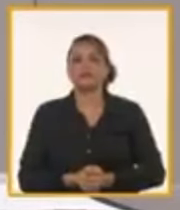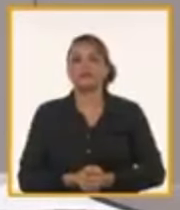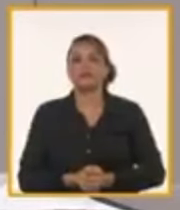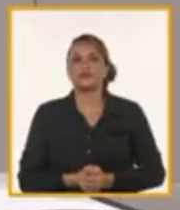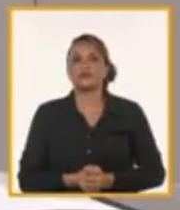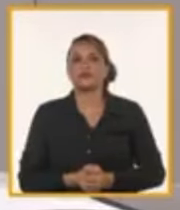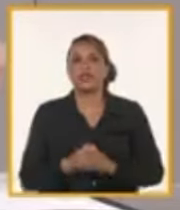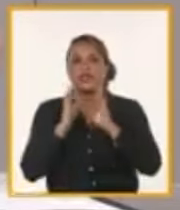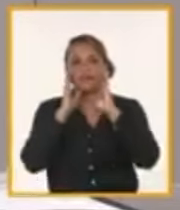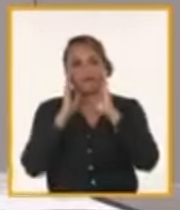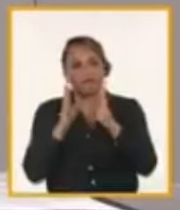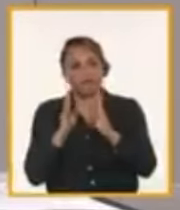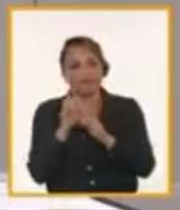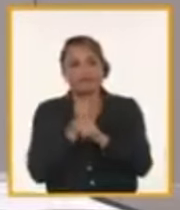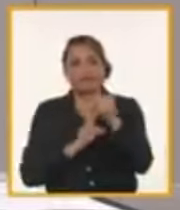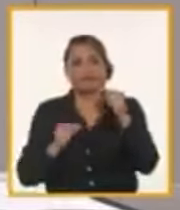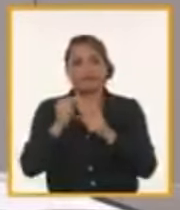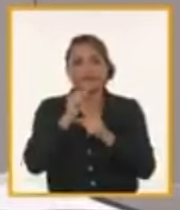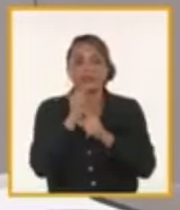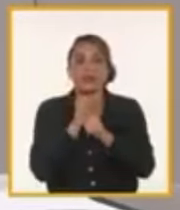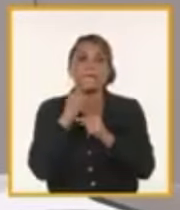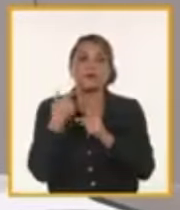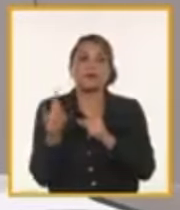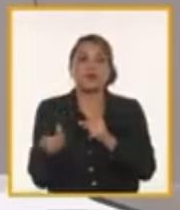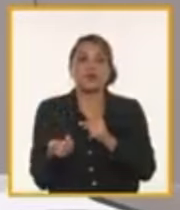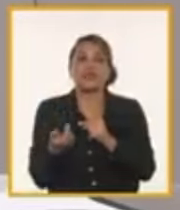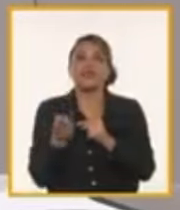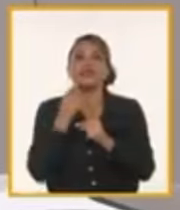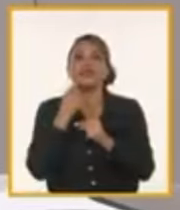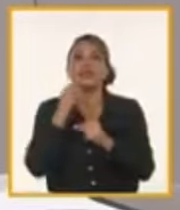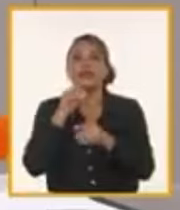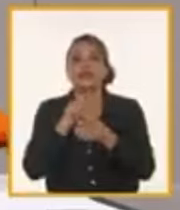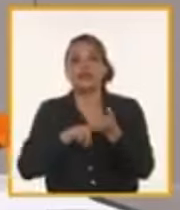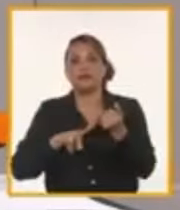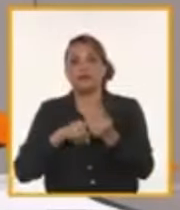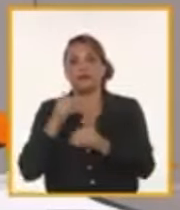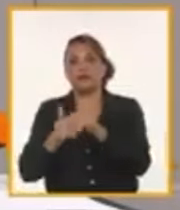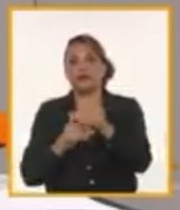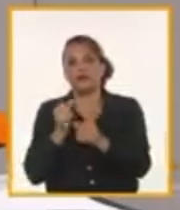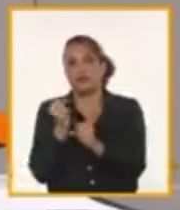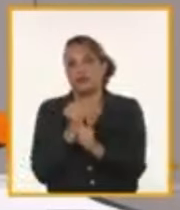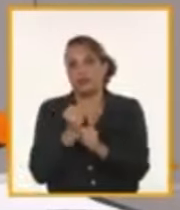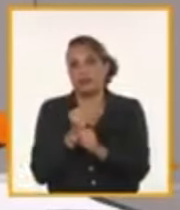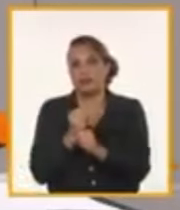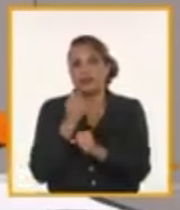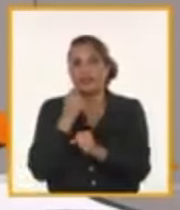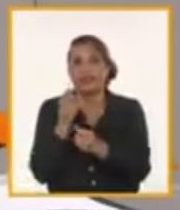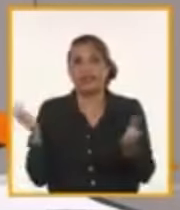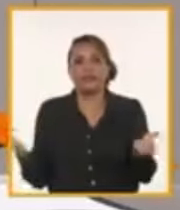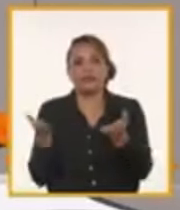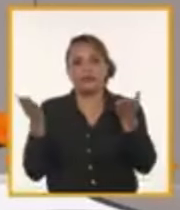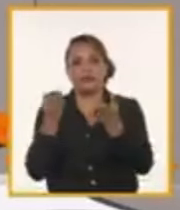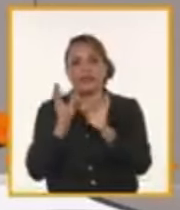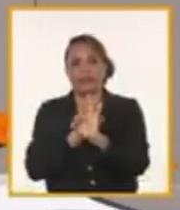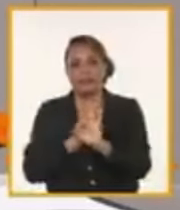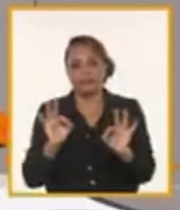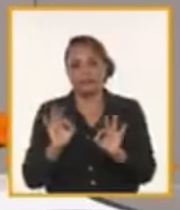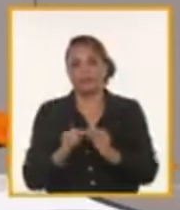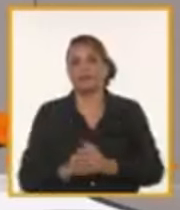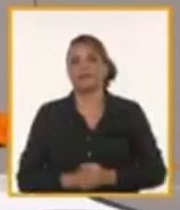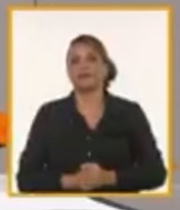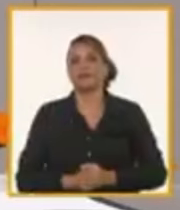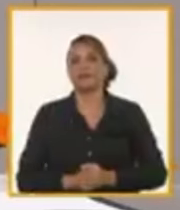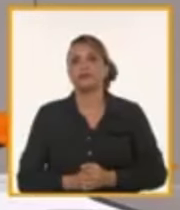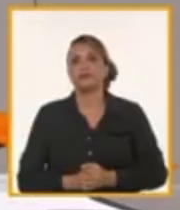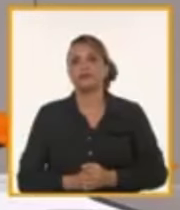enfocando sobre todo y que se ha convertido en prioridad de nuestra proyección de trabajo que es Elevar la calidad sobre todo en el pregrado estamos